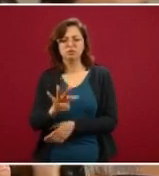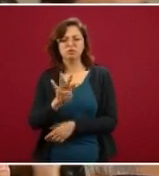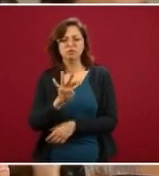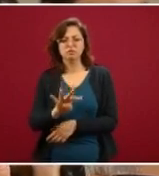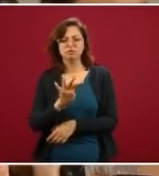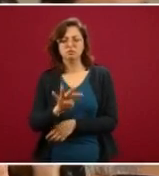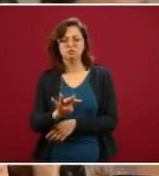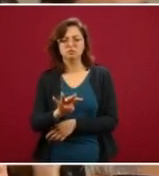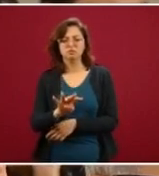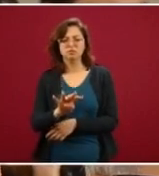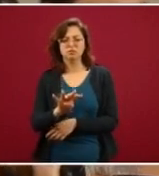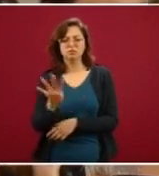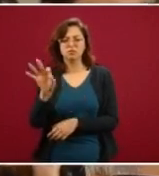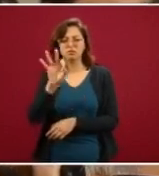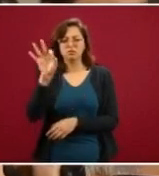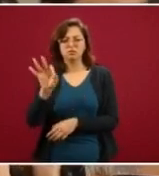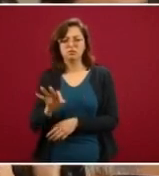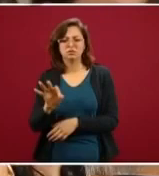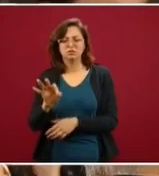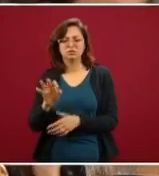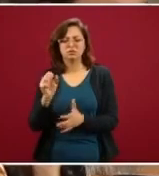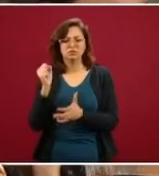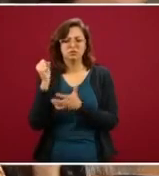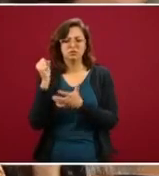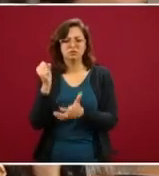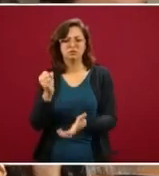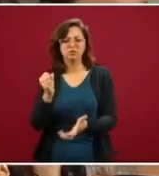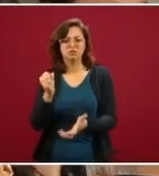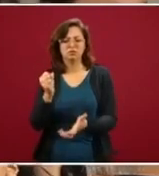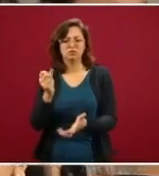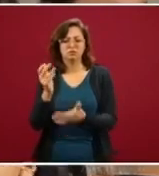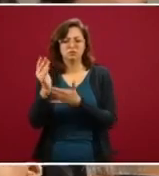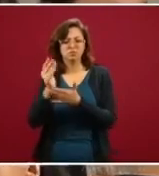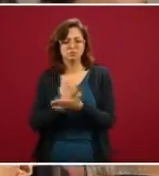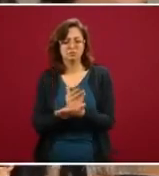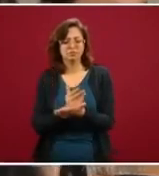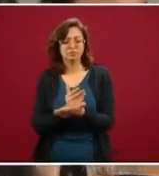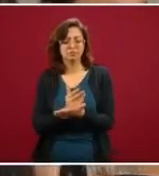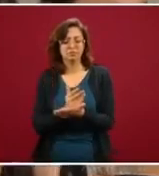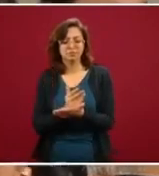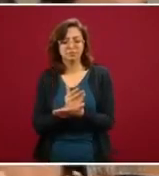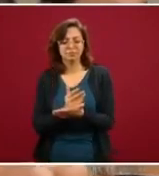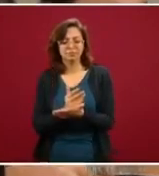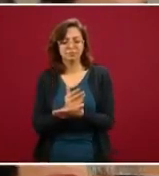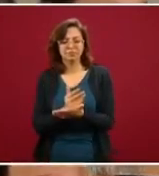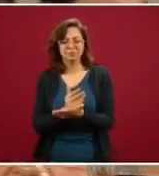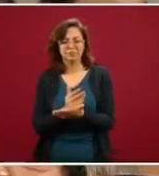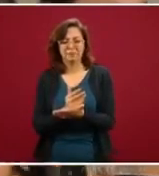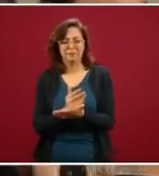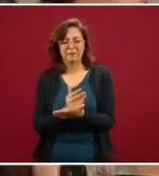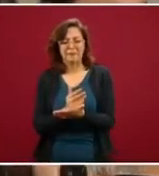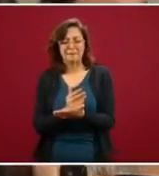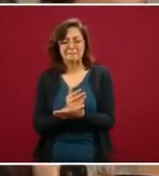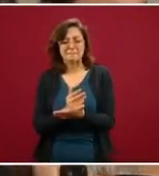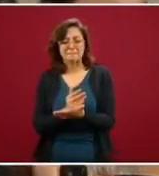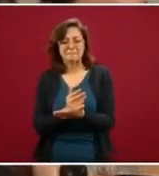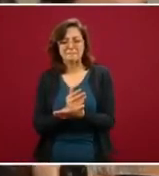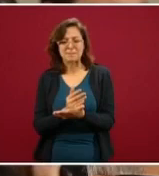de interés para incentivar la inversión doméstica en inversión directa, que genera fugas de capital.